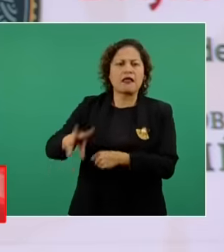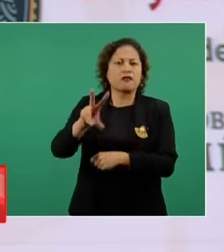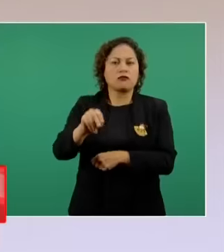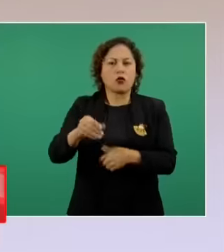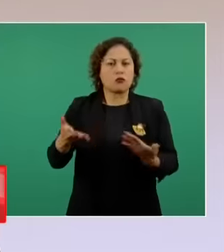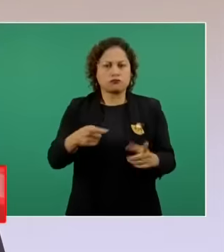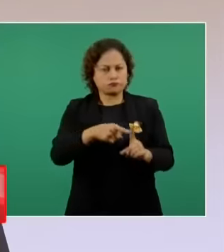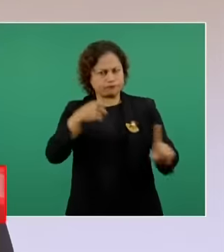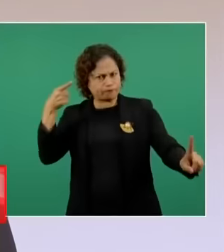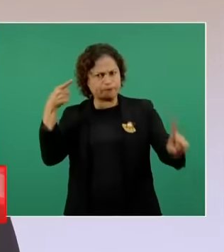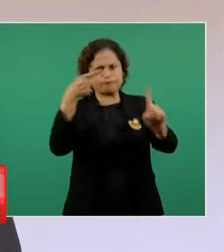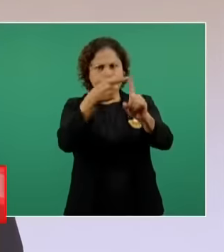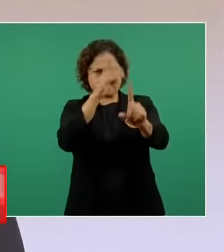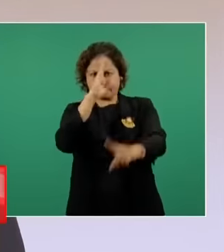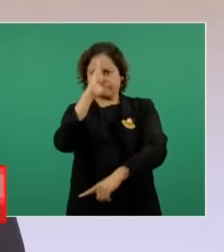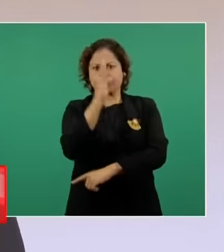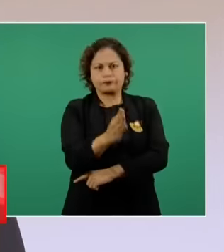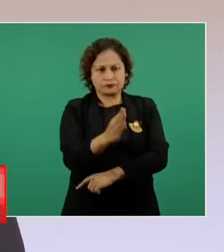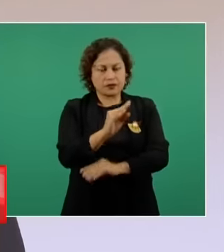Por ejemplo,